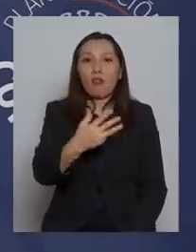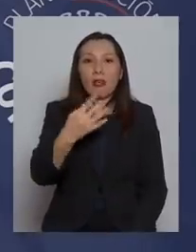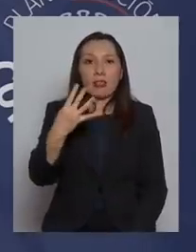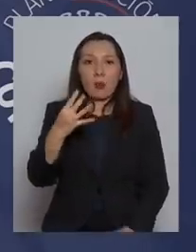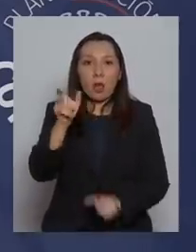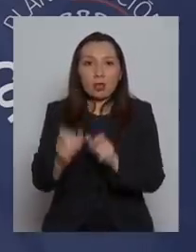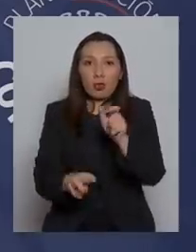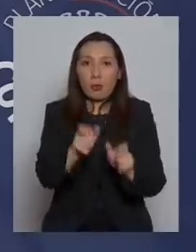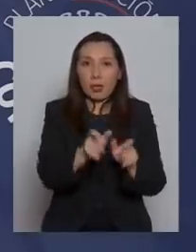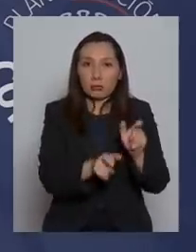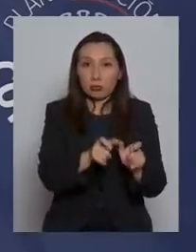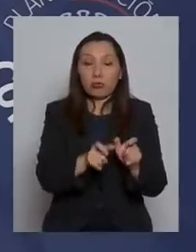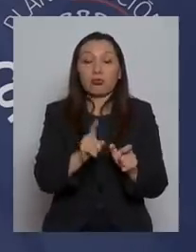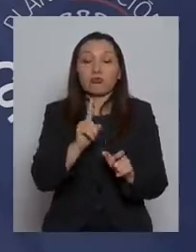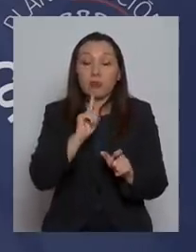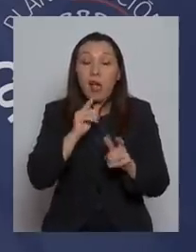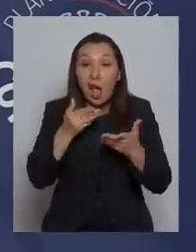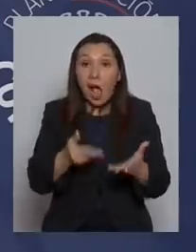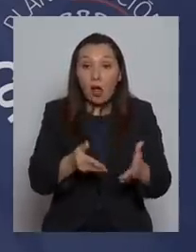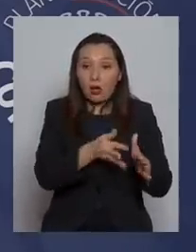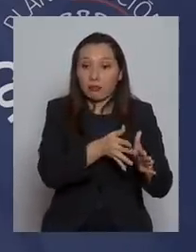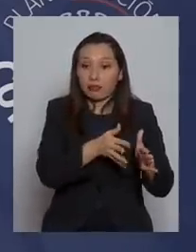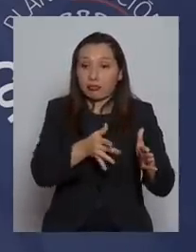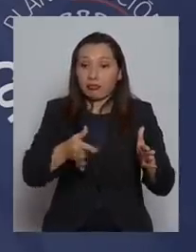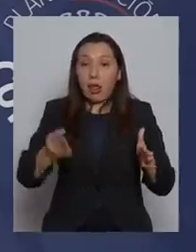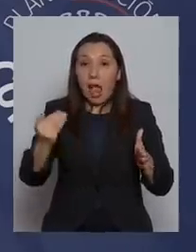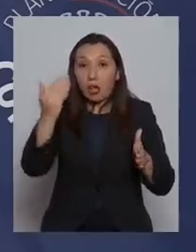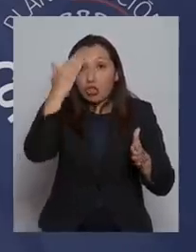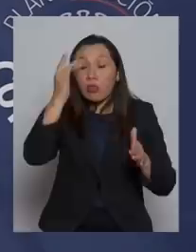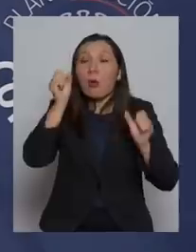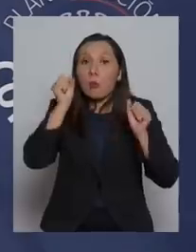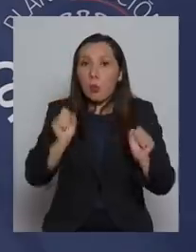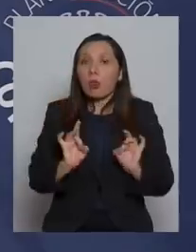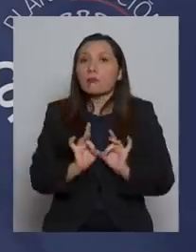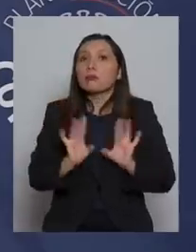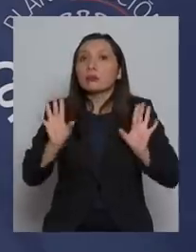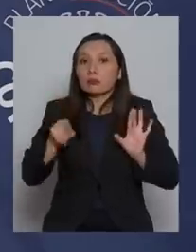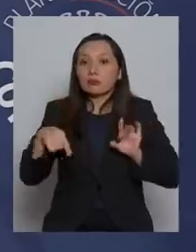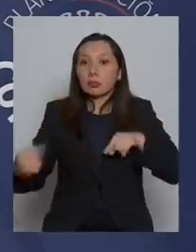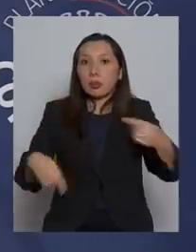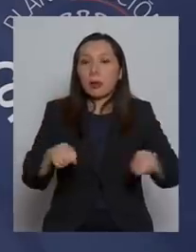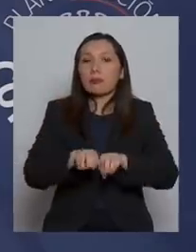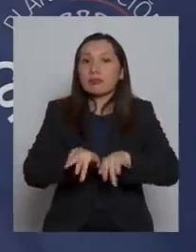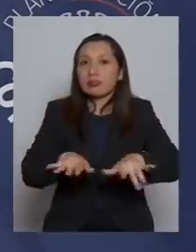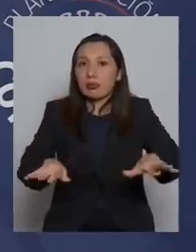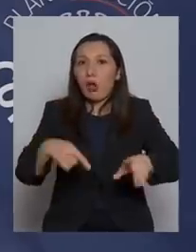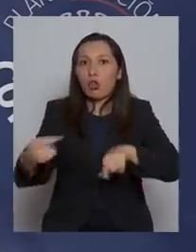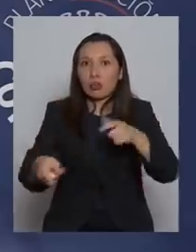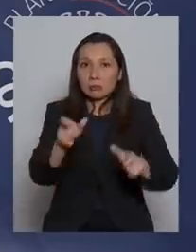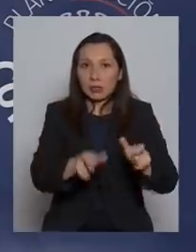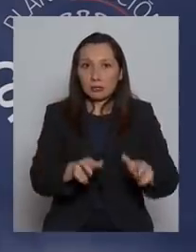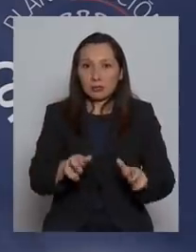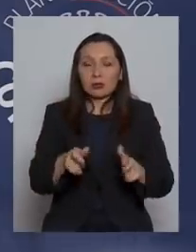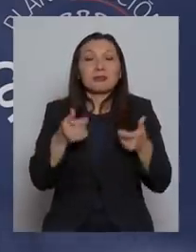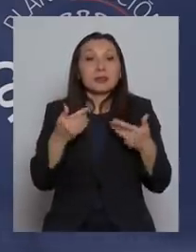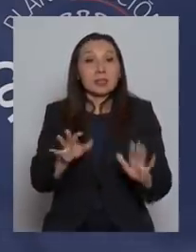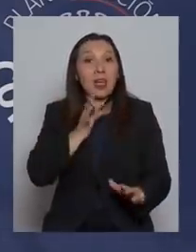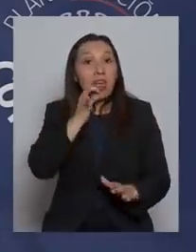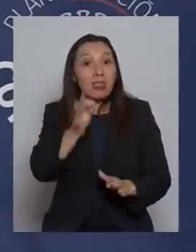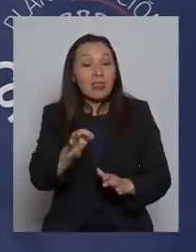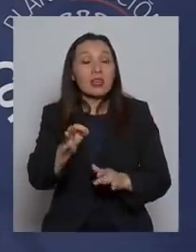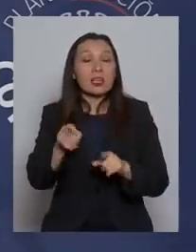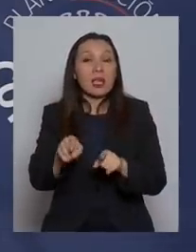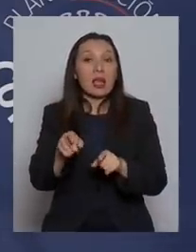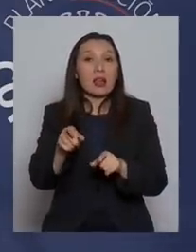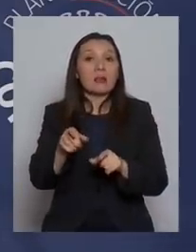4.194 personas que están en este periodo en los cuales pueden contagiar a otros. Ya mencioné que los